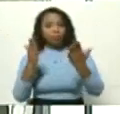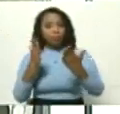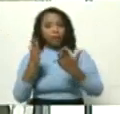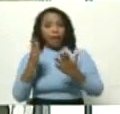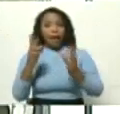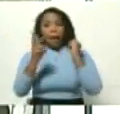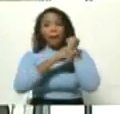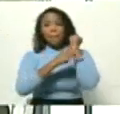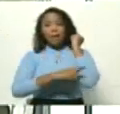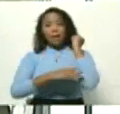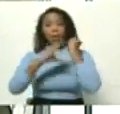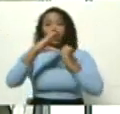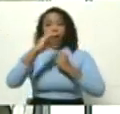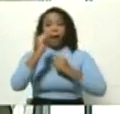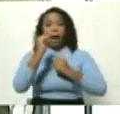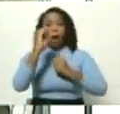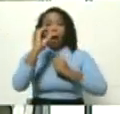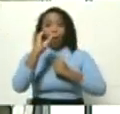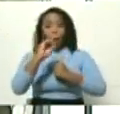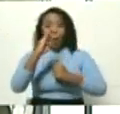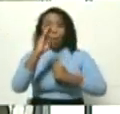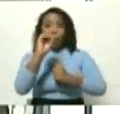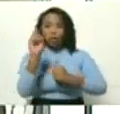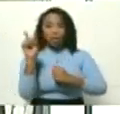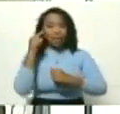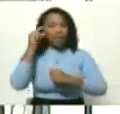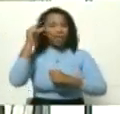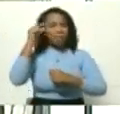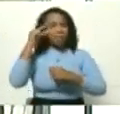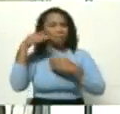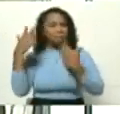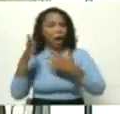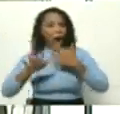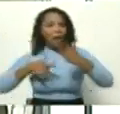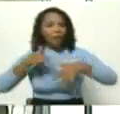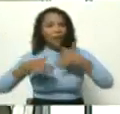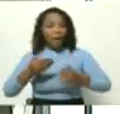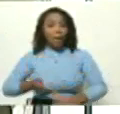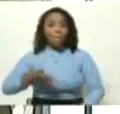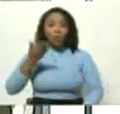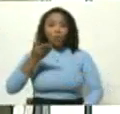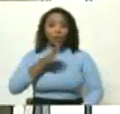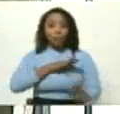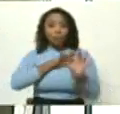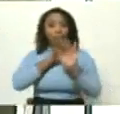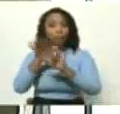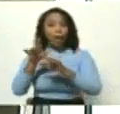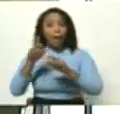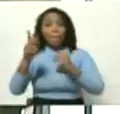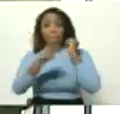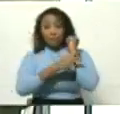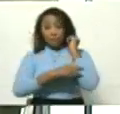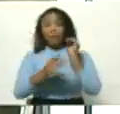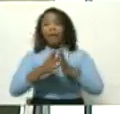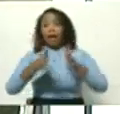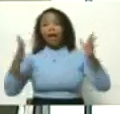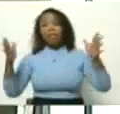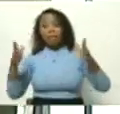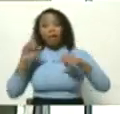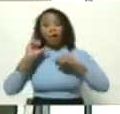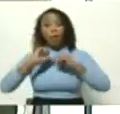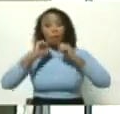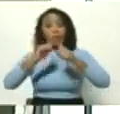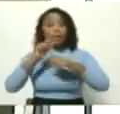Los Caobos también ha sido cita para varias actividades importantes, y es un parque grande. Ahora mismo también